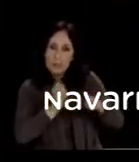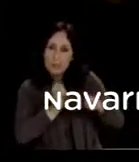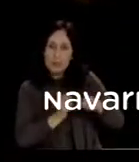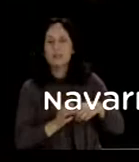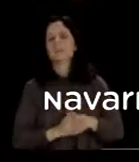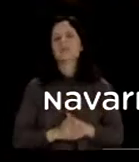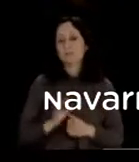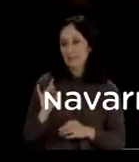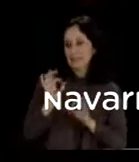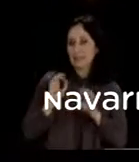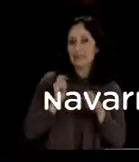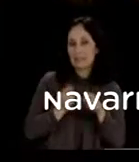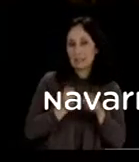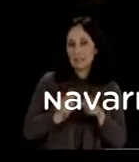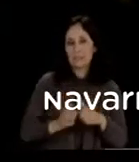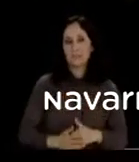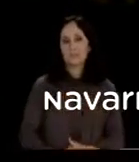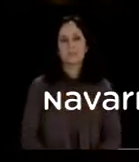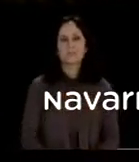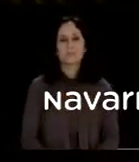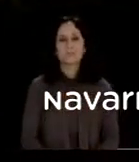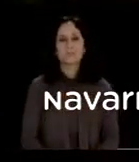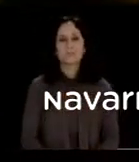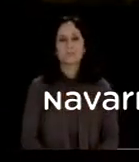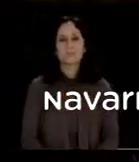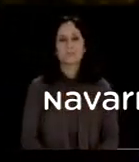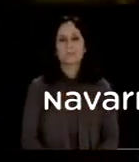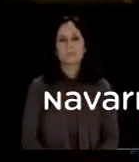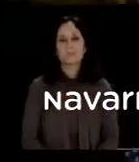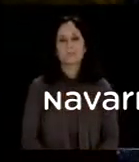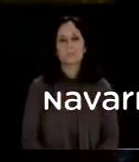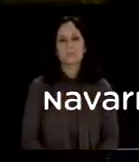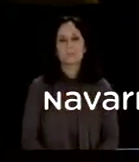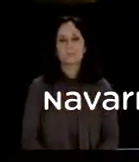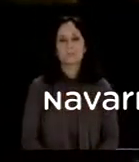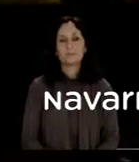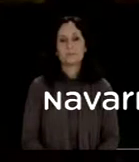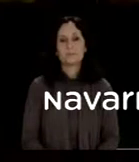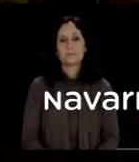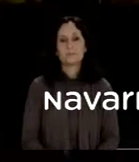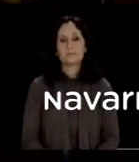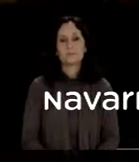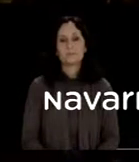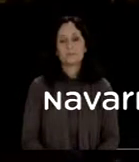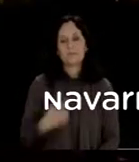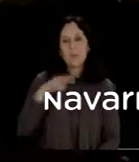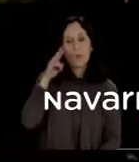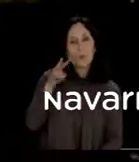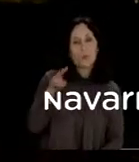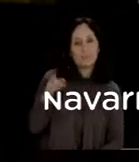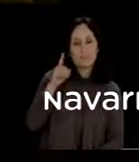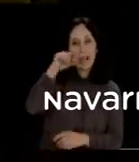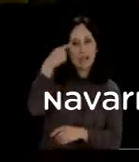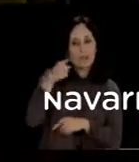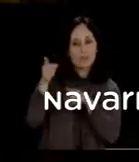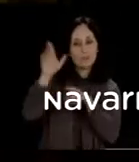Sí, algo así. Así, ta ta ta ta. He aprendido, ¿no? Ta ta ta ta ta ta ta, así, muy bien. Ya veo que para el próximo año